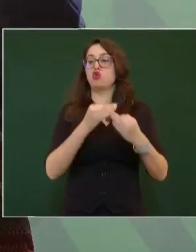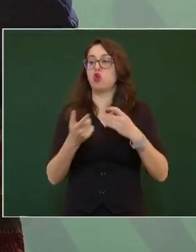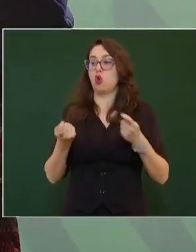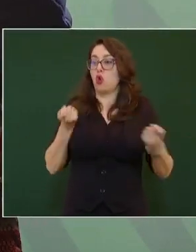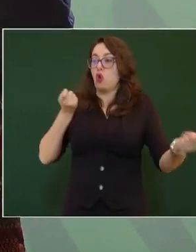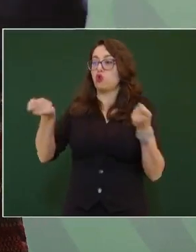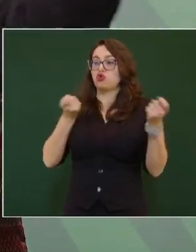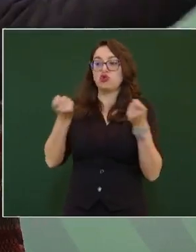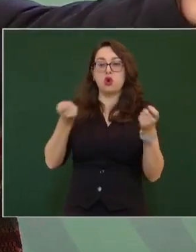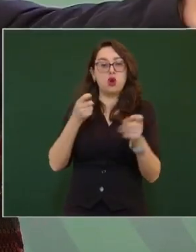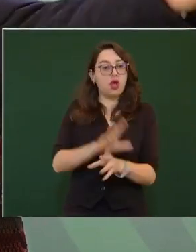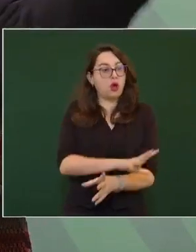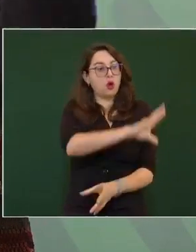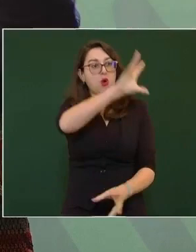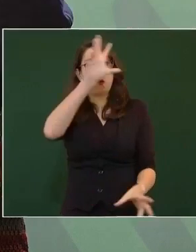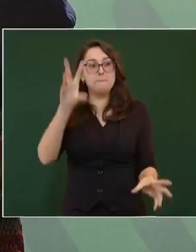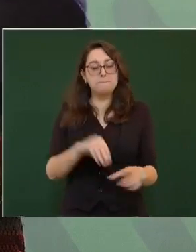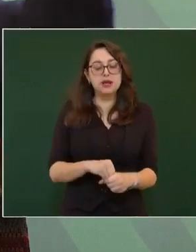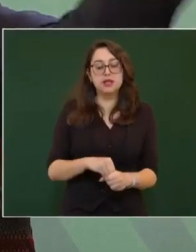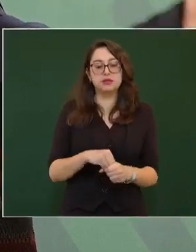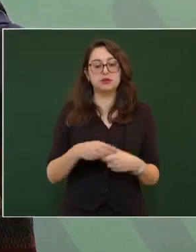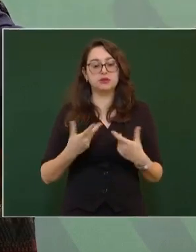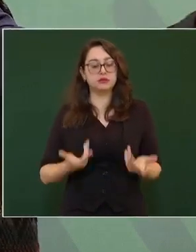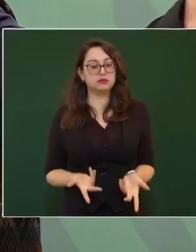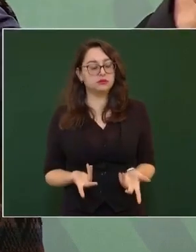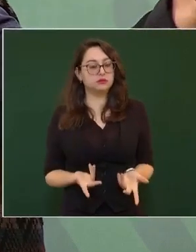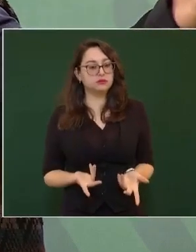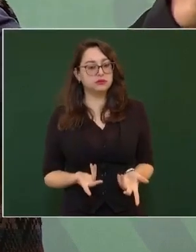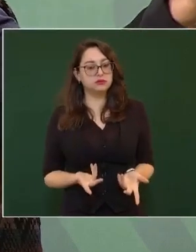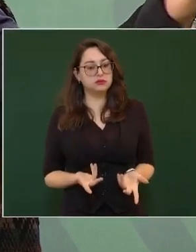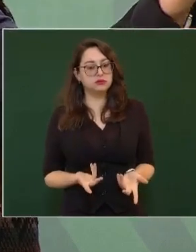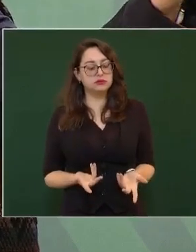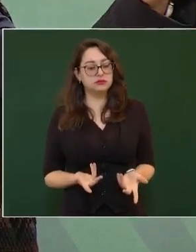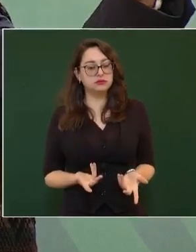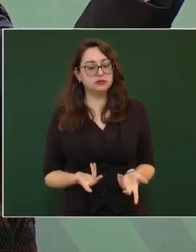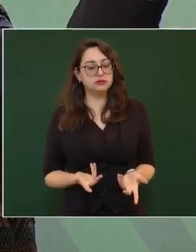televisoras, estaciones de radio, periódicos,